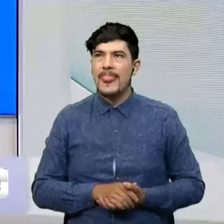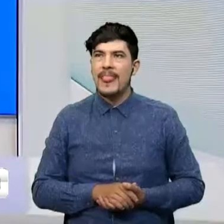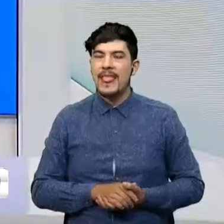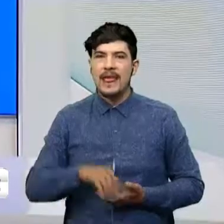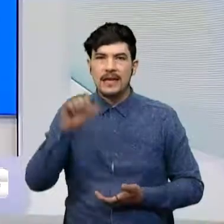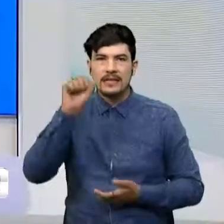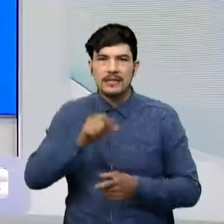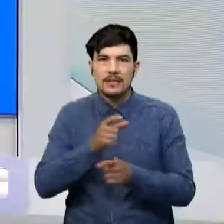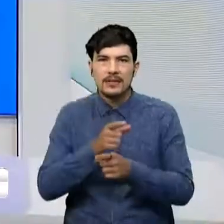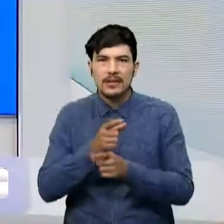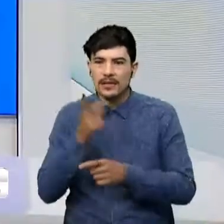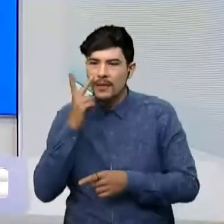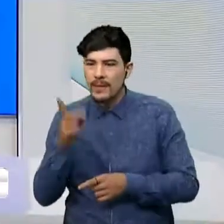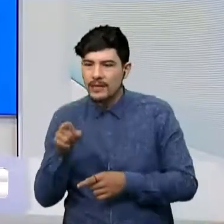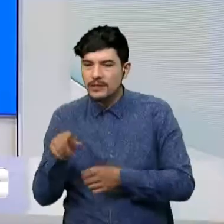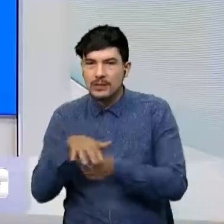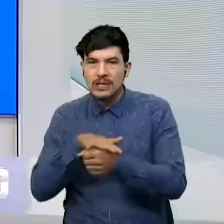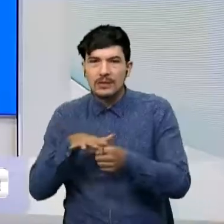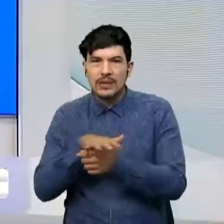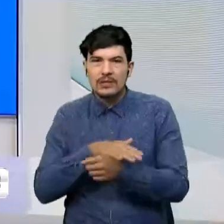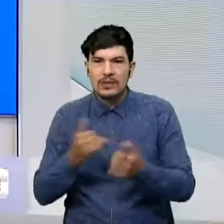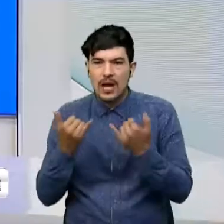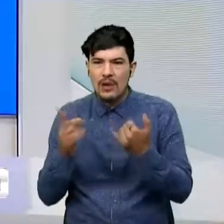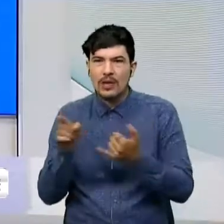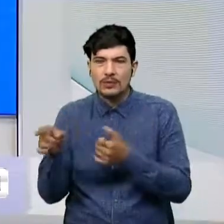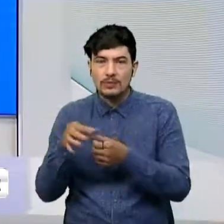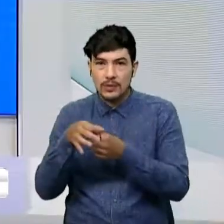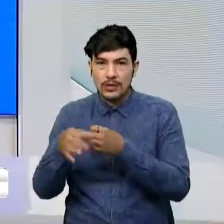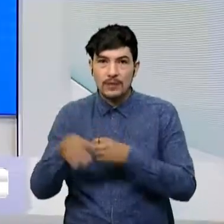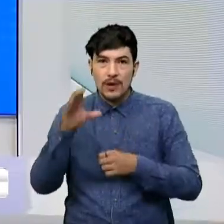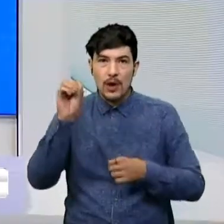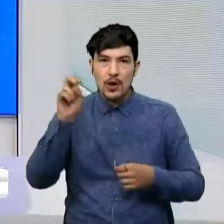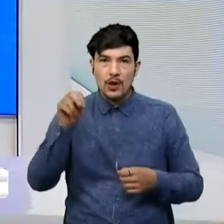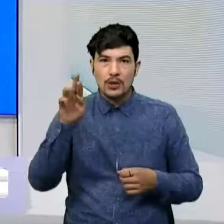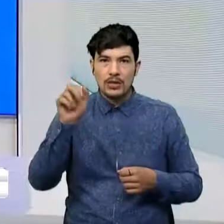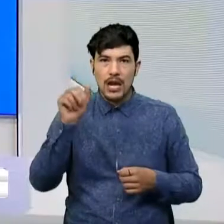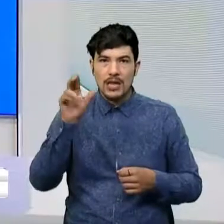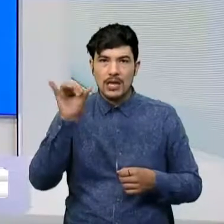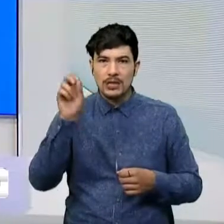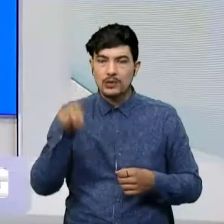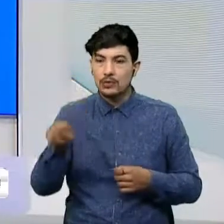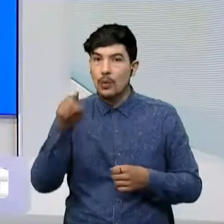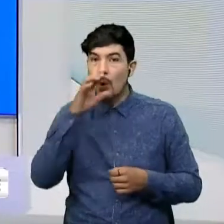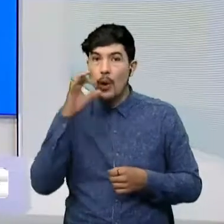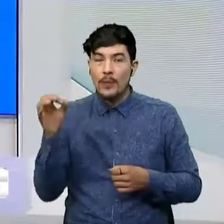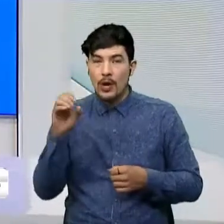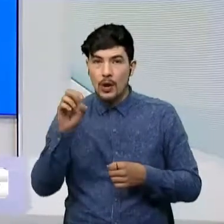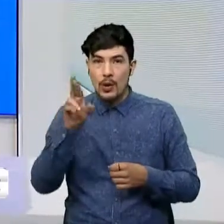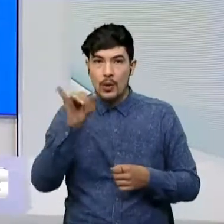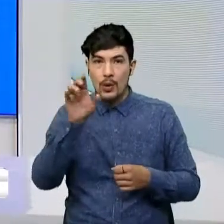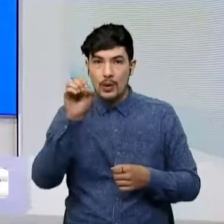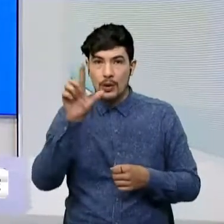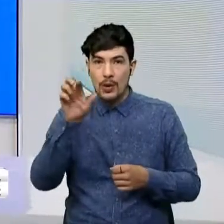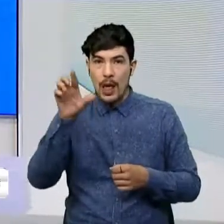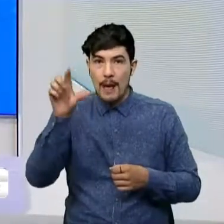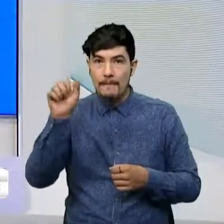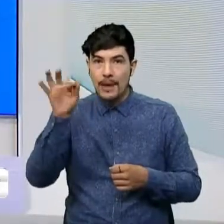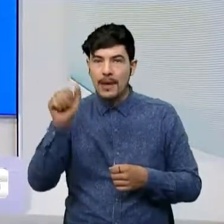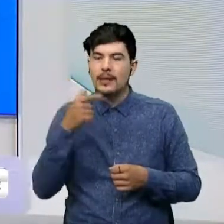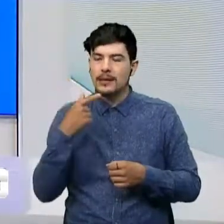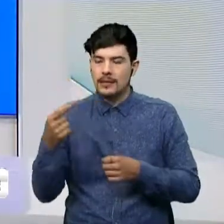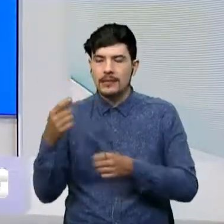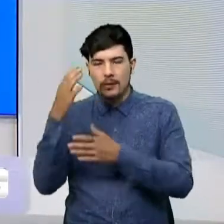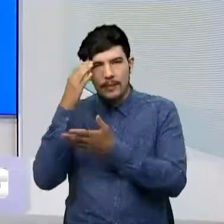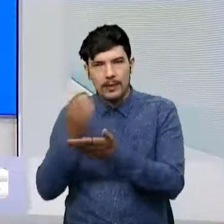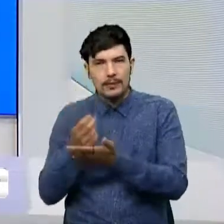Y es que precisamente ante esta situación que se viene registrando en el municipio de Contratación, el mandatario local Oriol Plata hizo también referencia desde el lugar